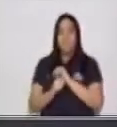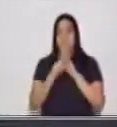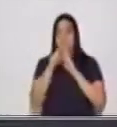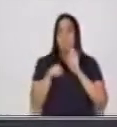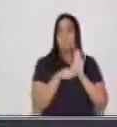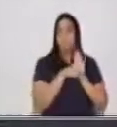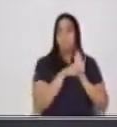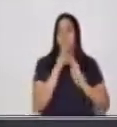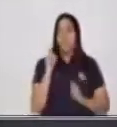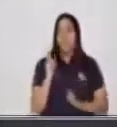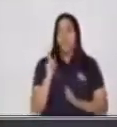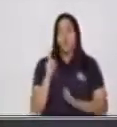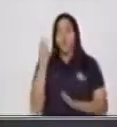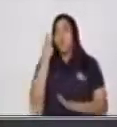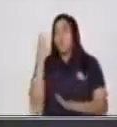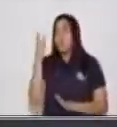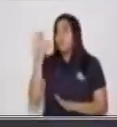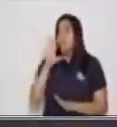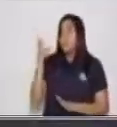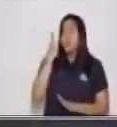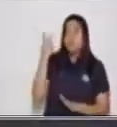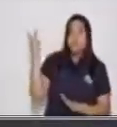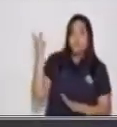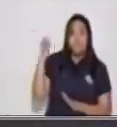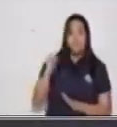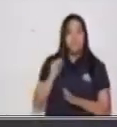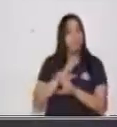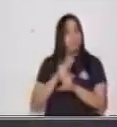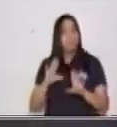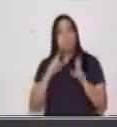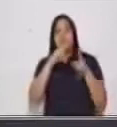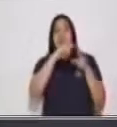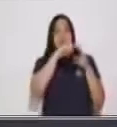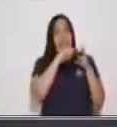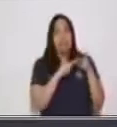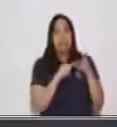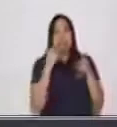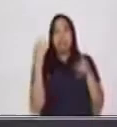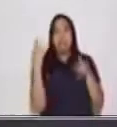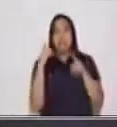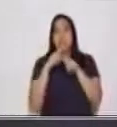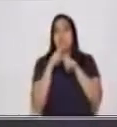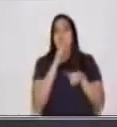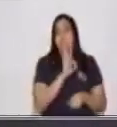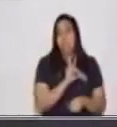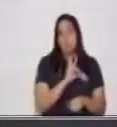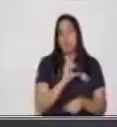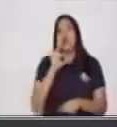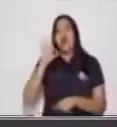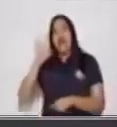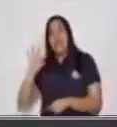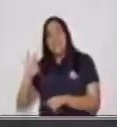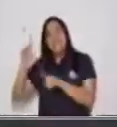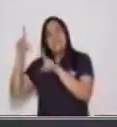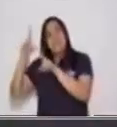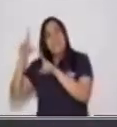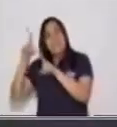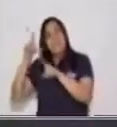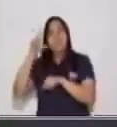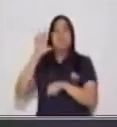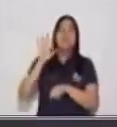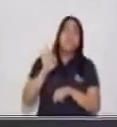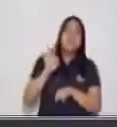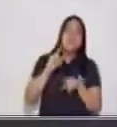Y entonces ahí tenemos nuestro sistema de 3 por 3. Tenemos tres variables, X, Y, Z, y tenemos